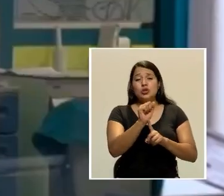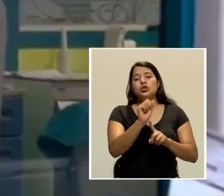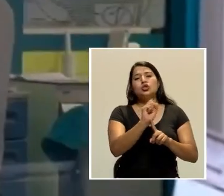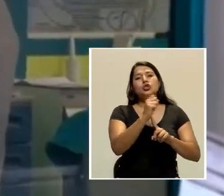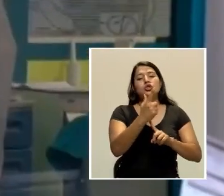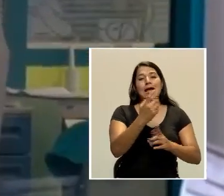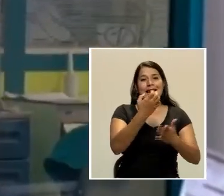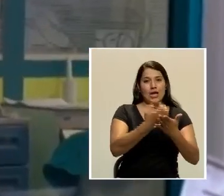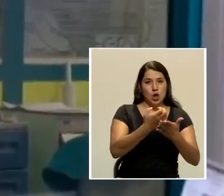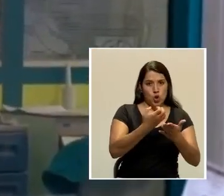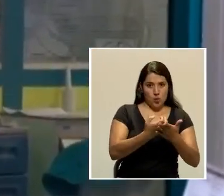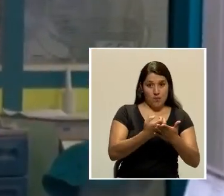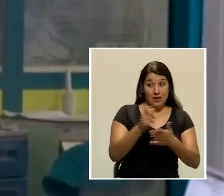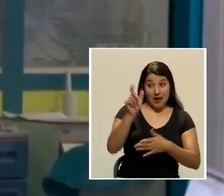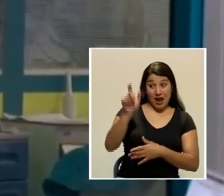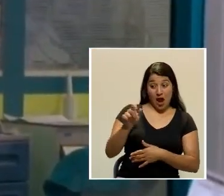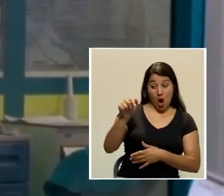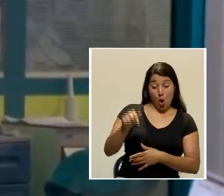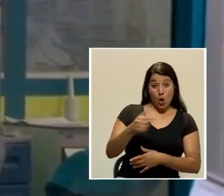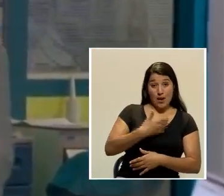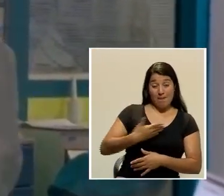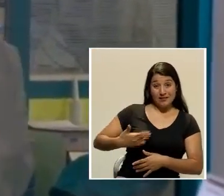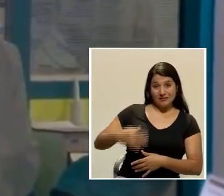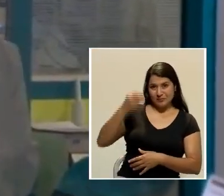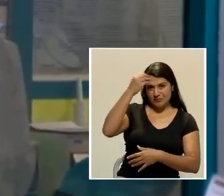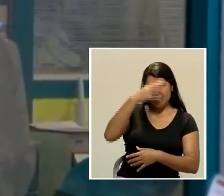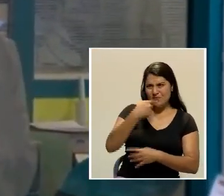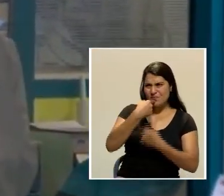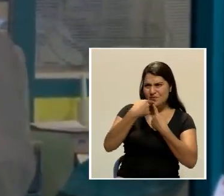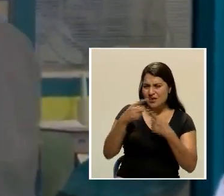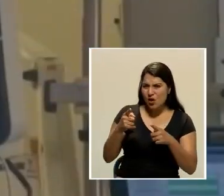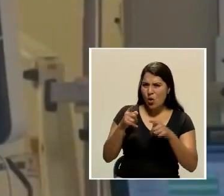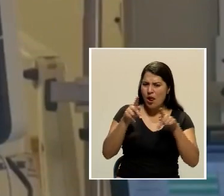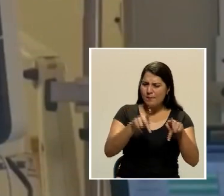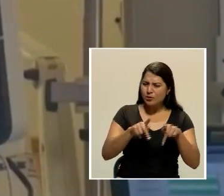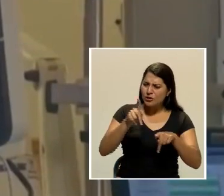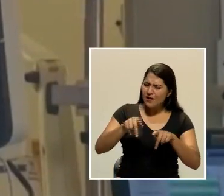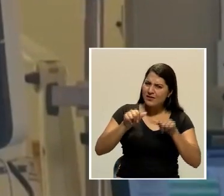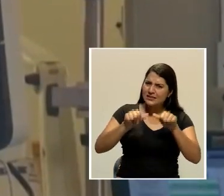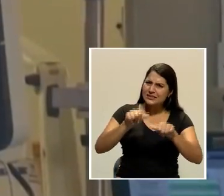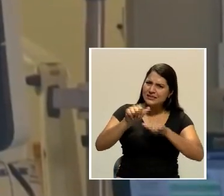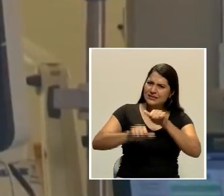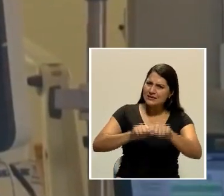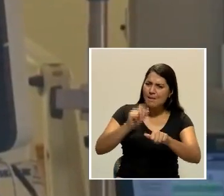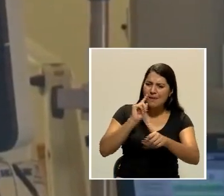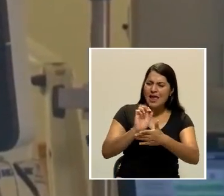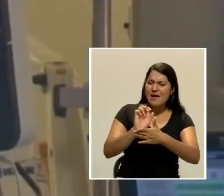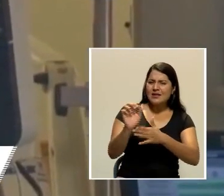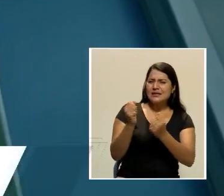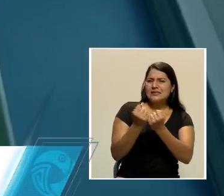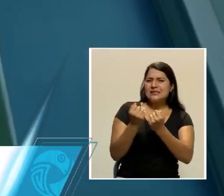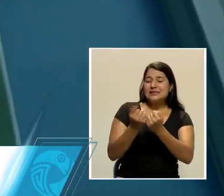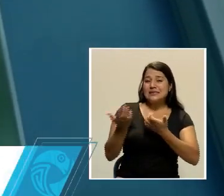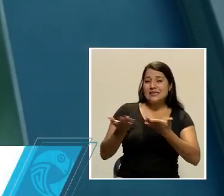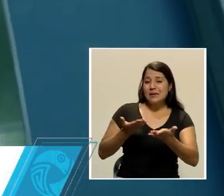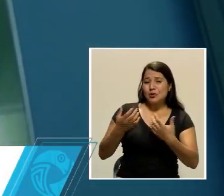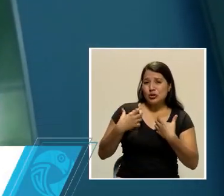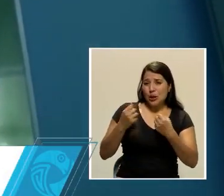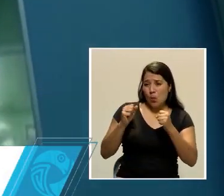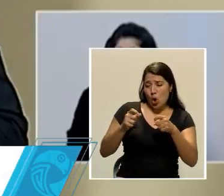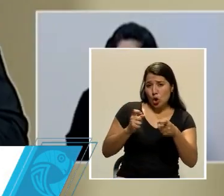nos estremece y acompañamos el dolor de las 200 familias que han sufrido estas